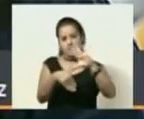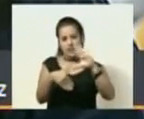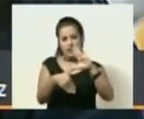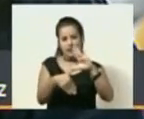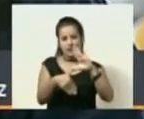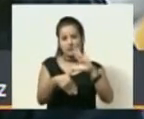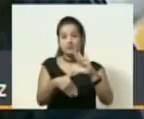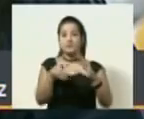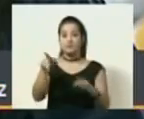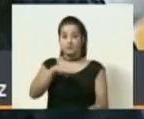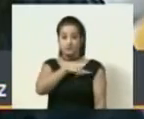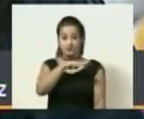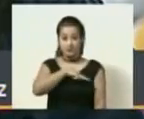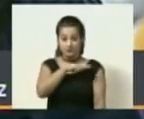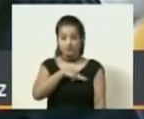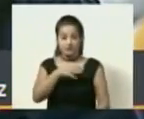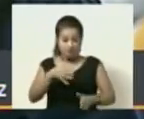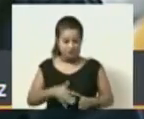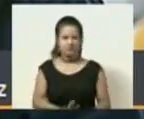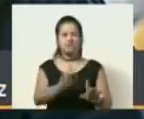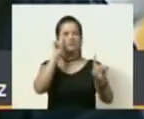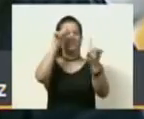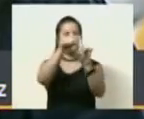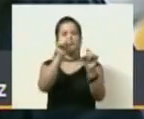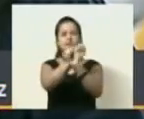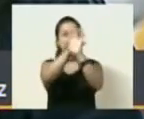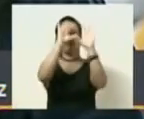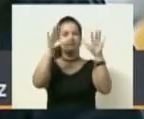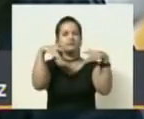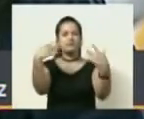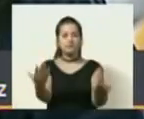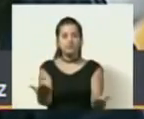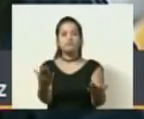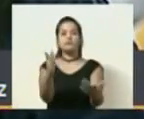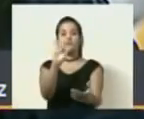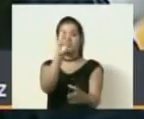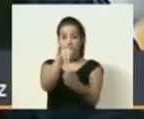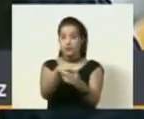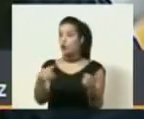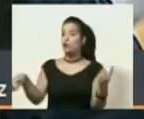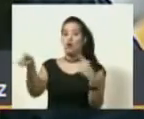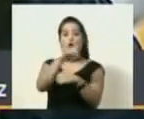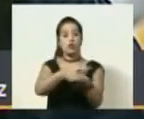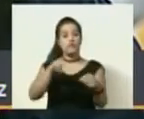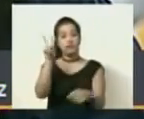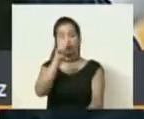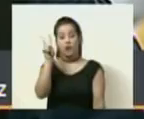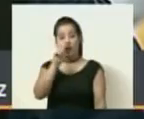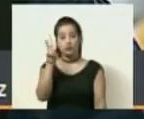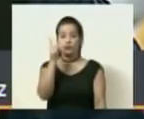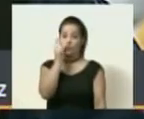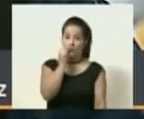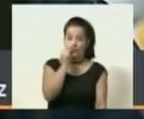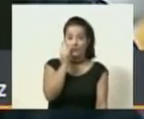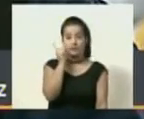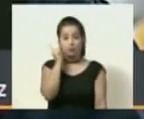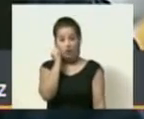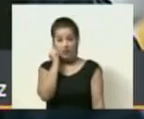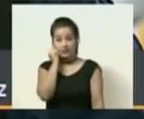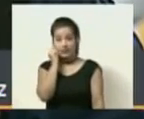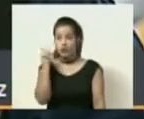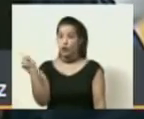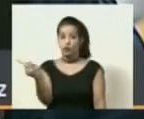Esta misión nació con un objetivo claro: incorporar a todos los venezolanos y venezolanas que habían